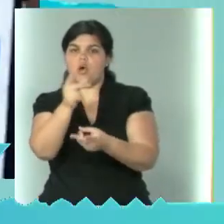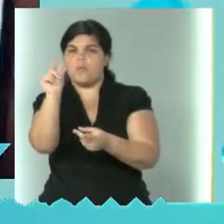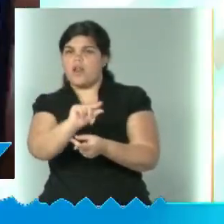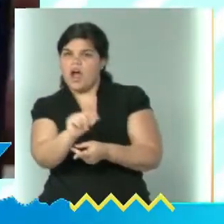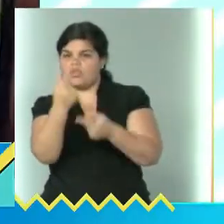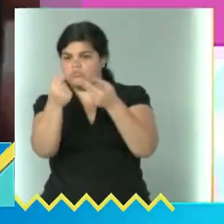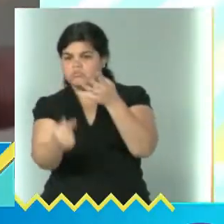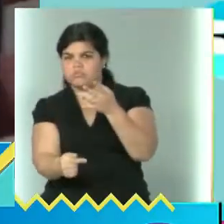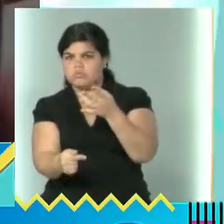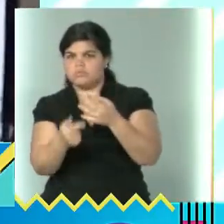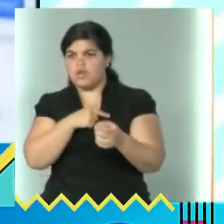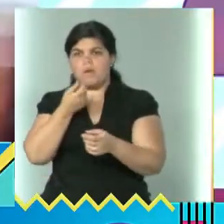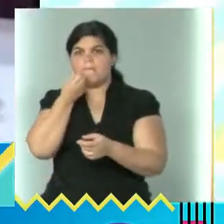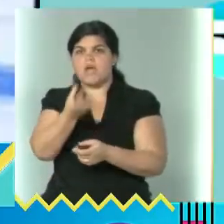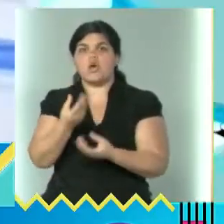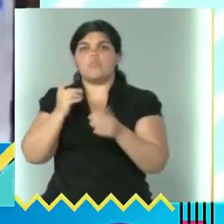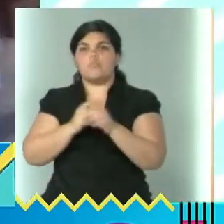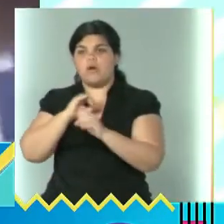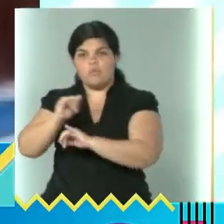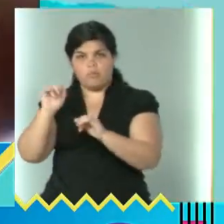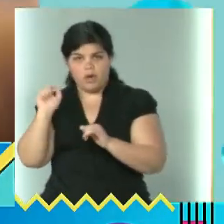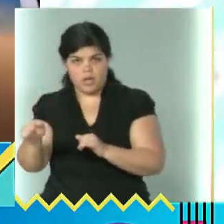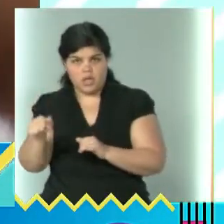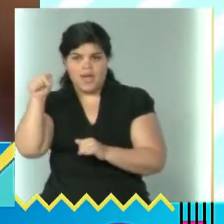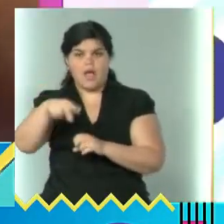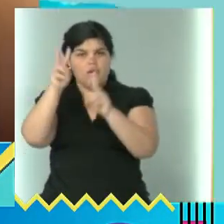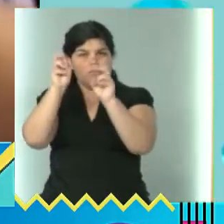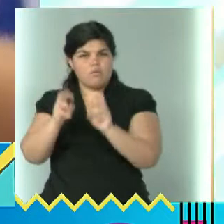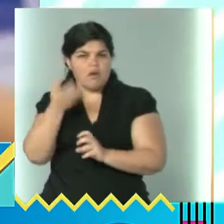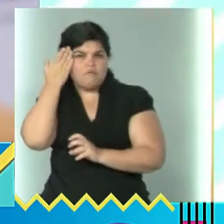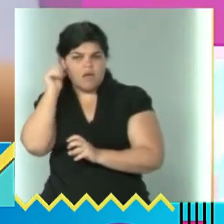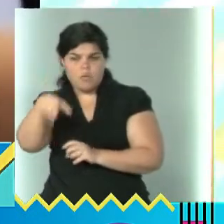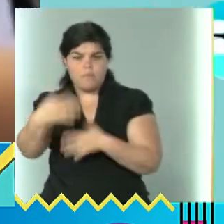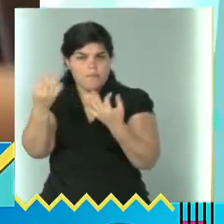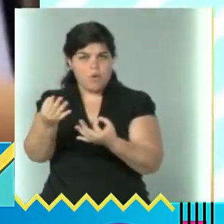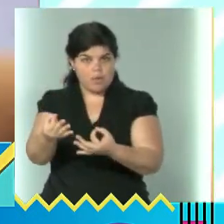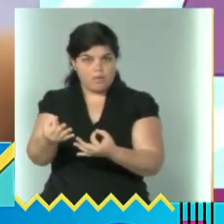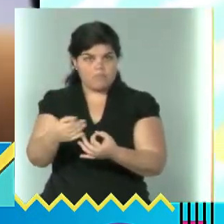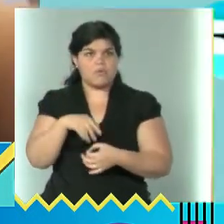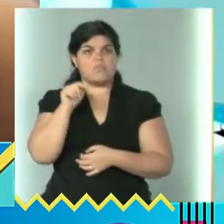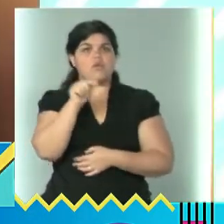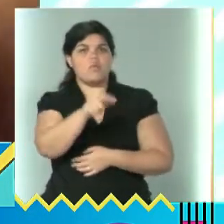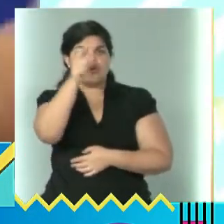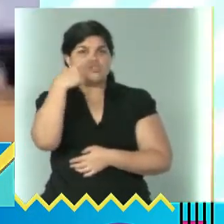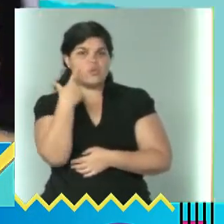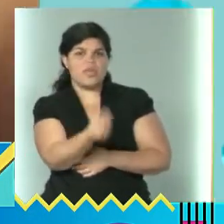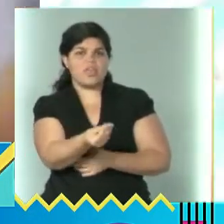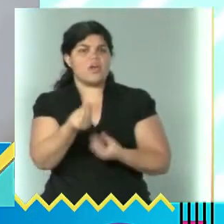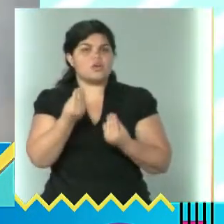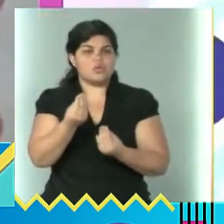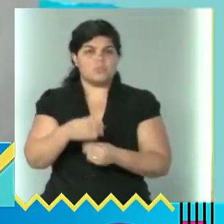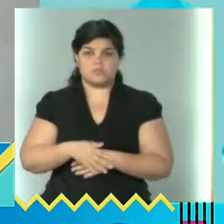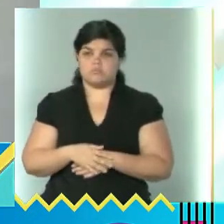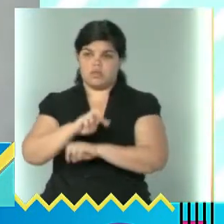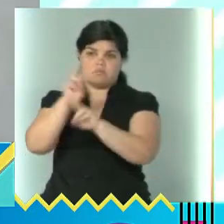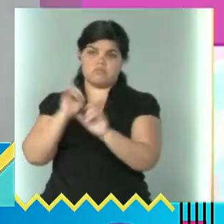todo el análisis de toma de datos que hace Facebook y análisis está bueno. Pero por fuera, como pero ciudadano, por fuera, ¿vos cómo lo ves? Yo como ciudadano, en la parte comercial